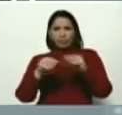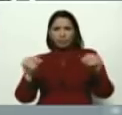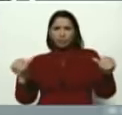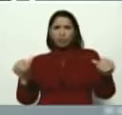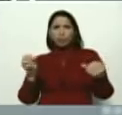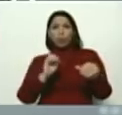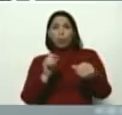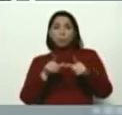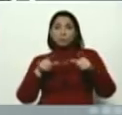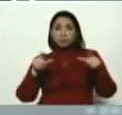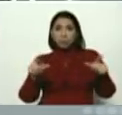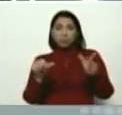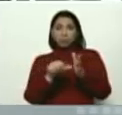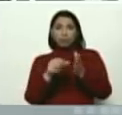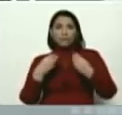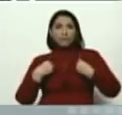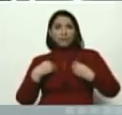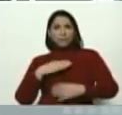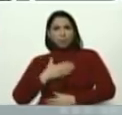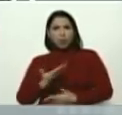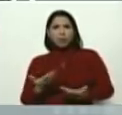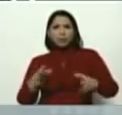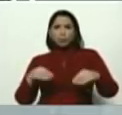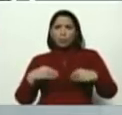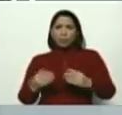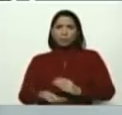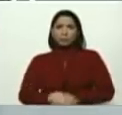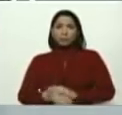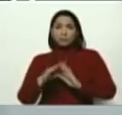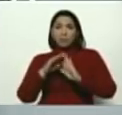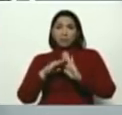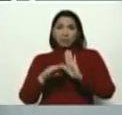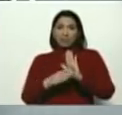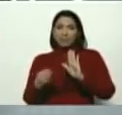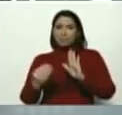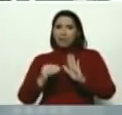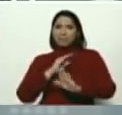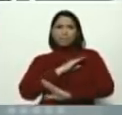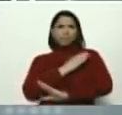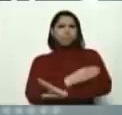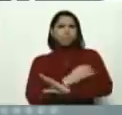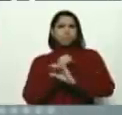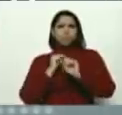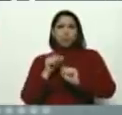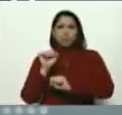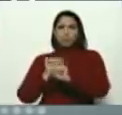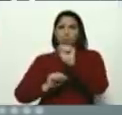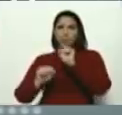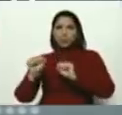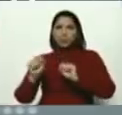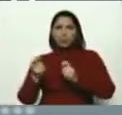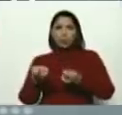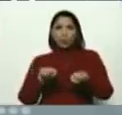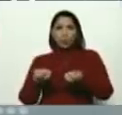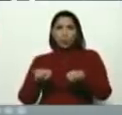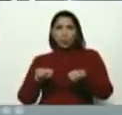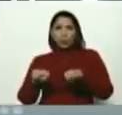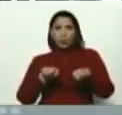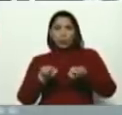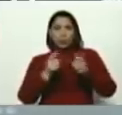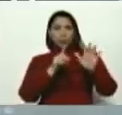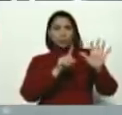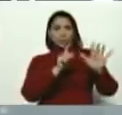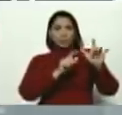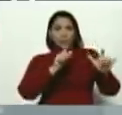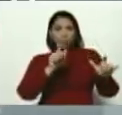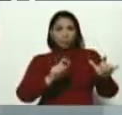su localidad, para que puedan tomar medidas más estrictas en la prevención y el control. De los 6 casos